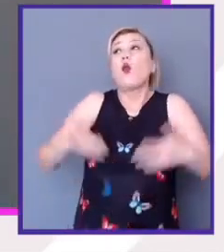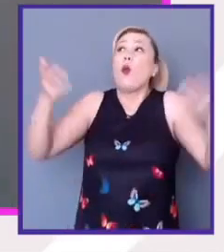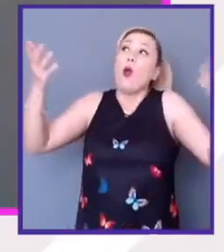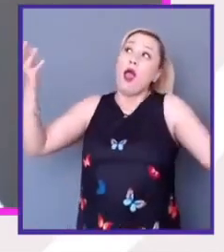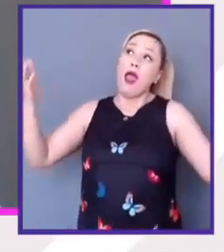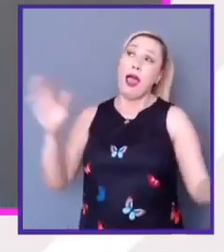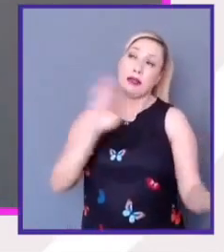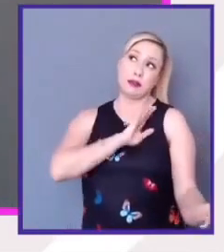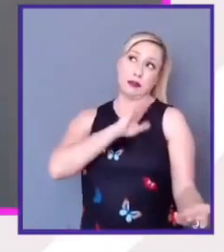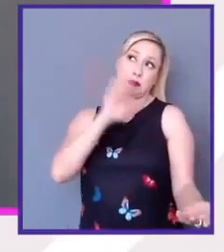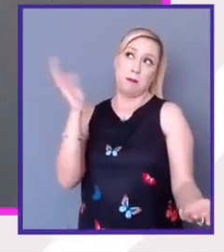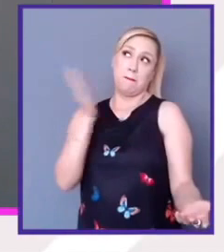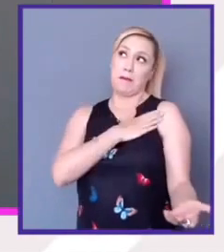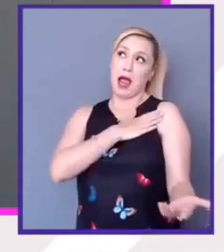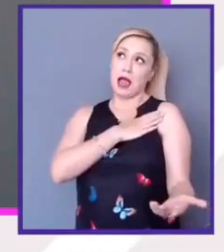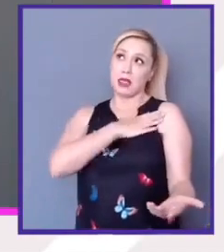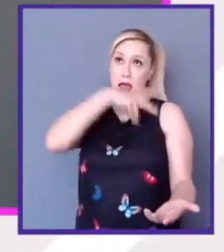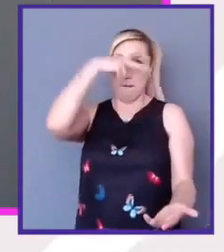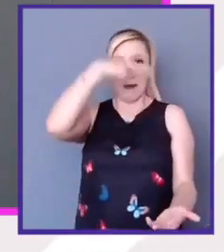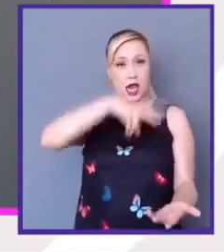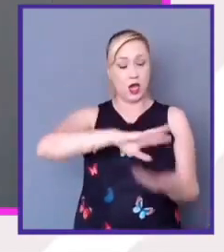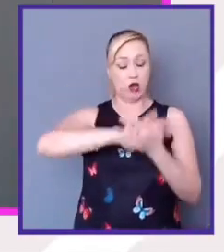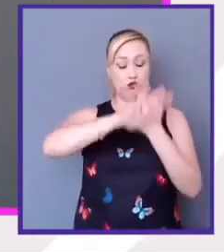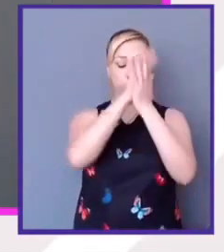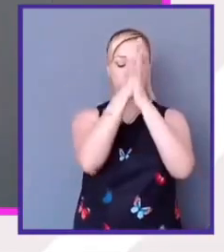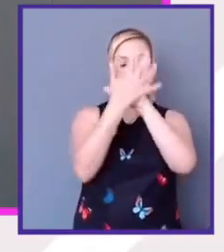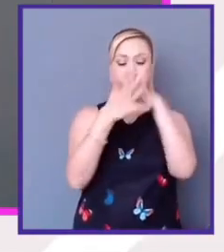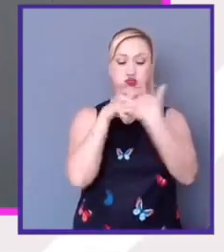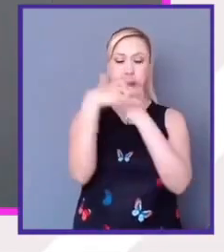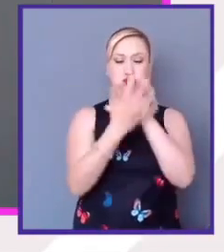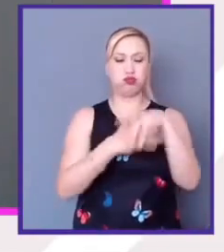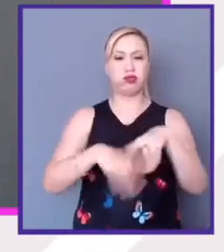México no hay racismo porque todas y todos somos mestizos.